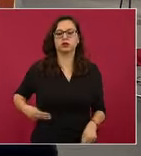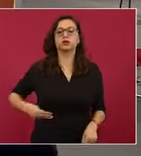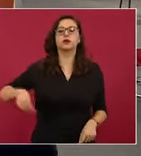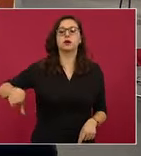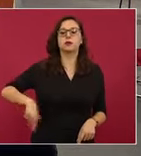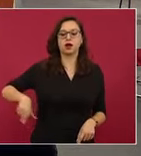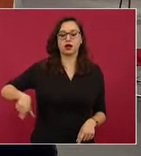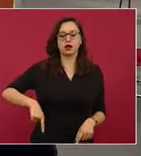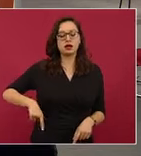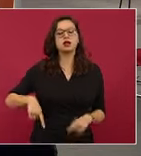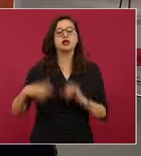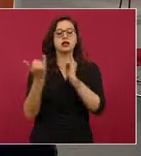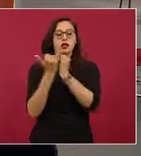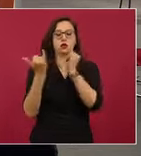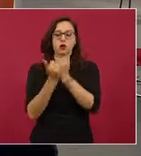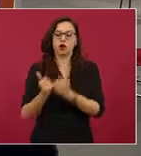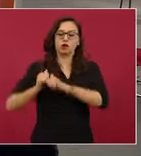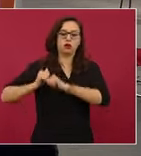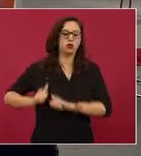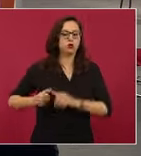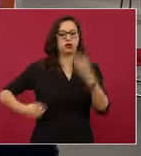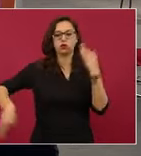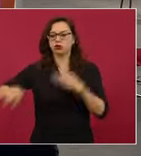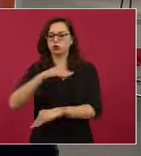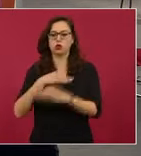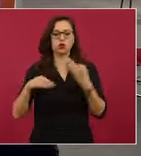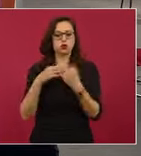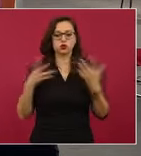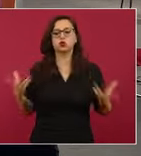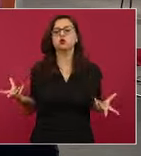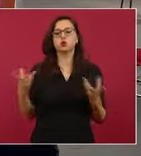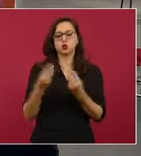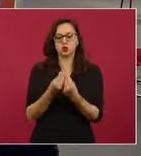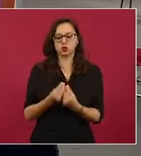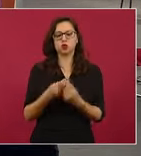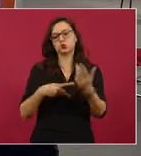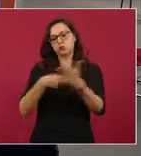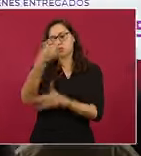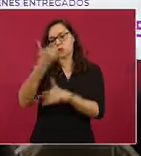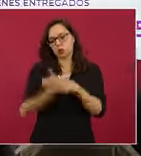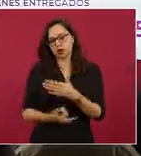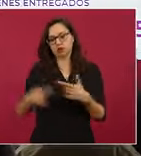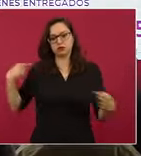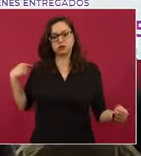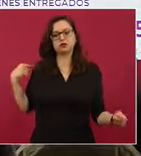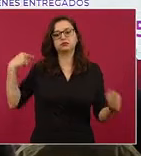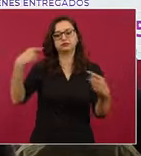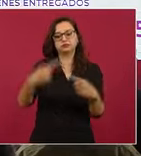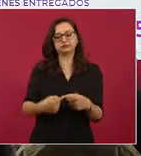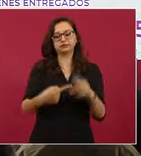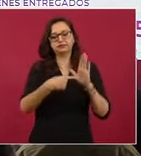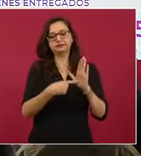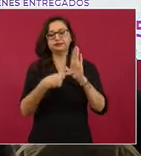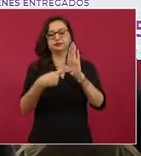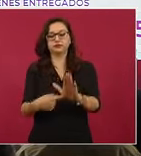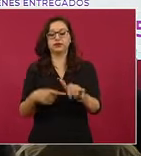con las autoridades locales. Adelante. Estos son los primeros resultados, señor presidente, de